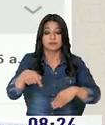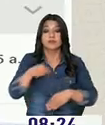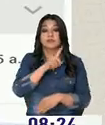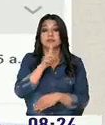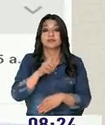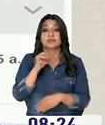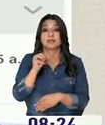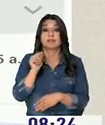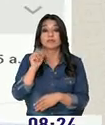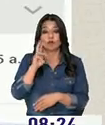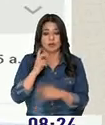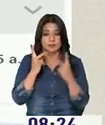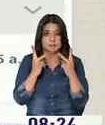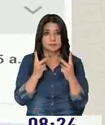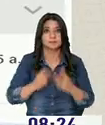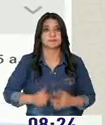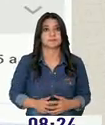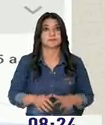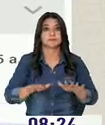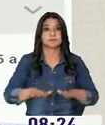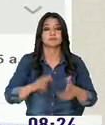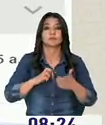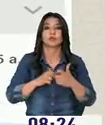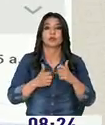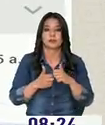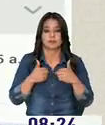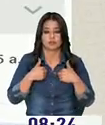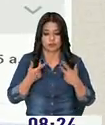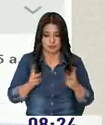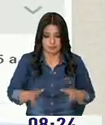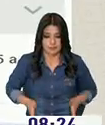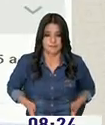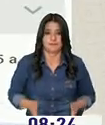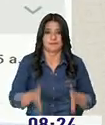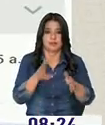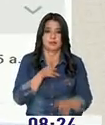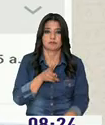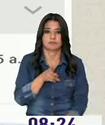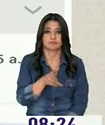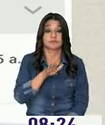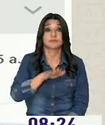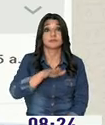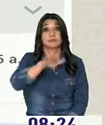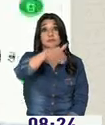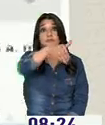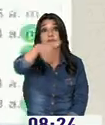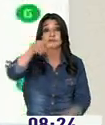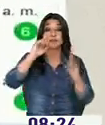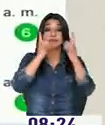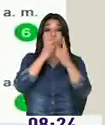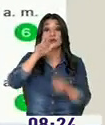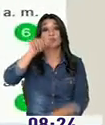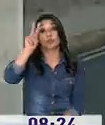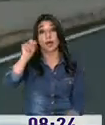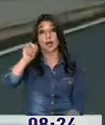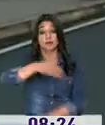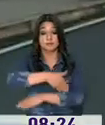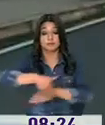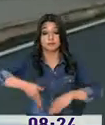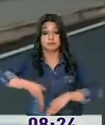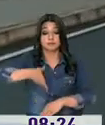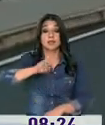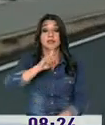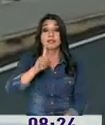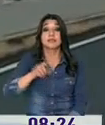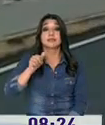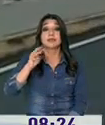son los chillos. A ver, el problema que se tiene aquí, el problema es pasar por esta vía. Esta vía, la de arriba es la San Juan de Dios y esta es la Zamora, la que está acá. Esta